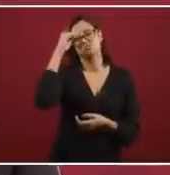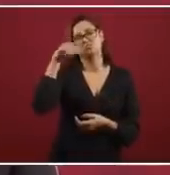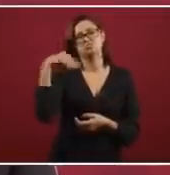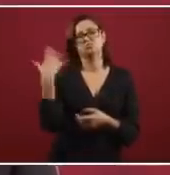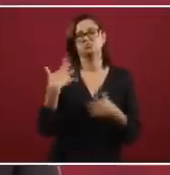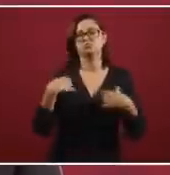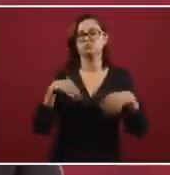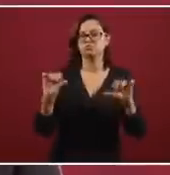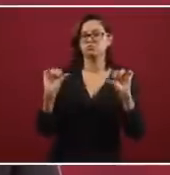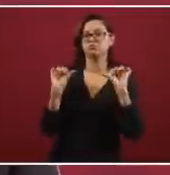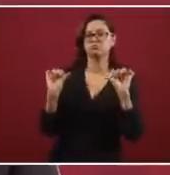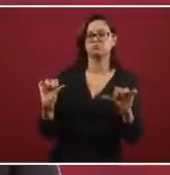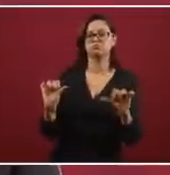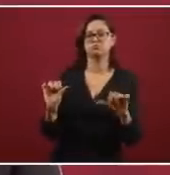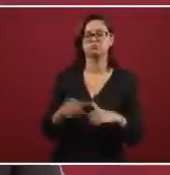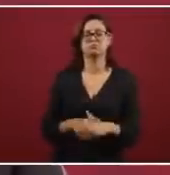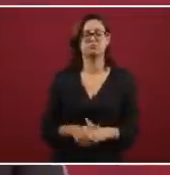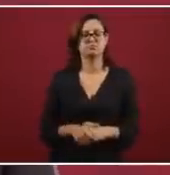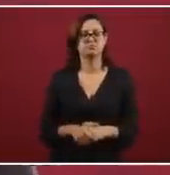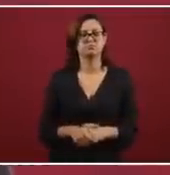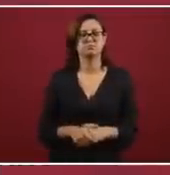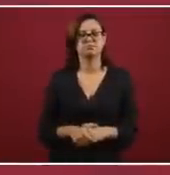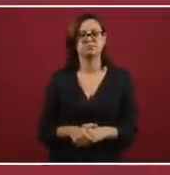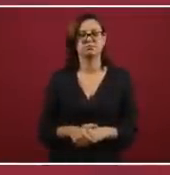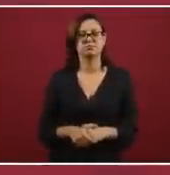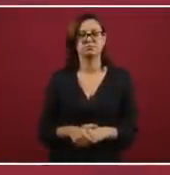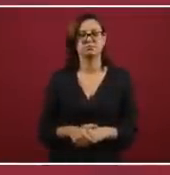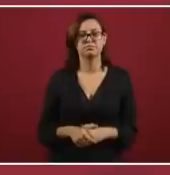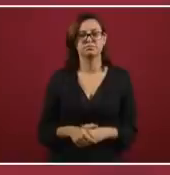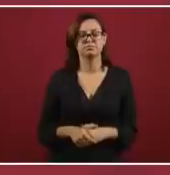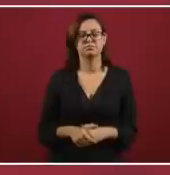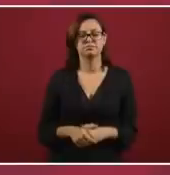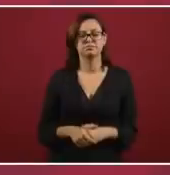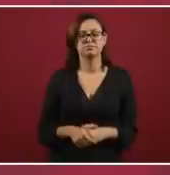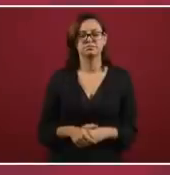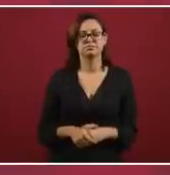el exgobernador Moreira y se hace la exoneración